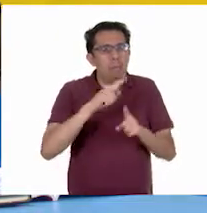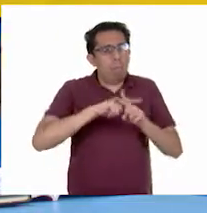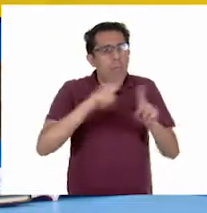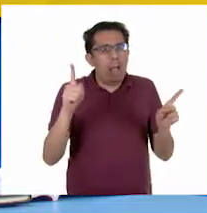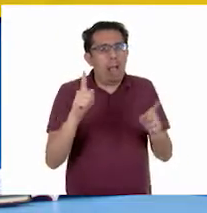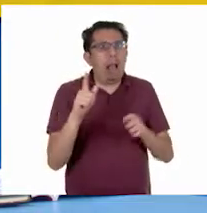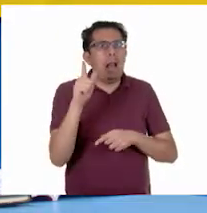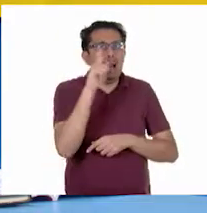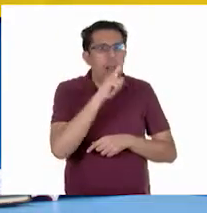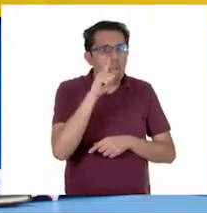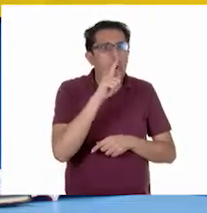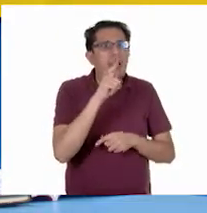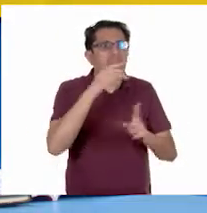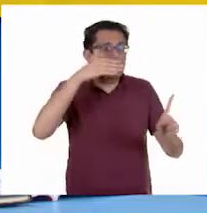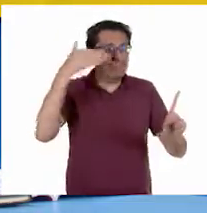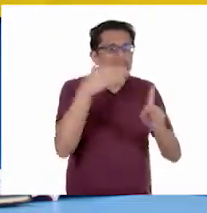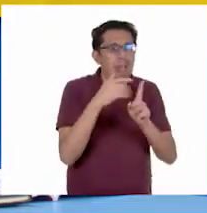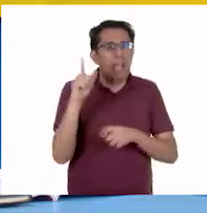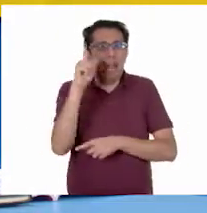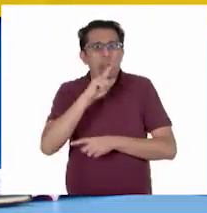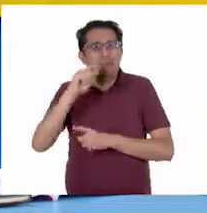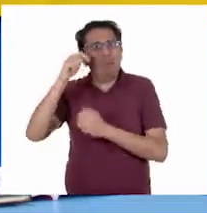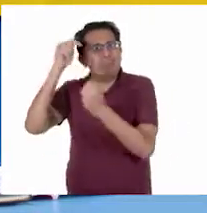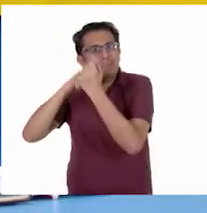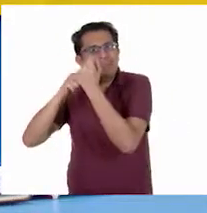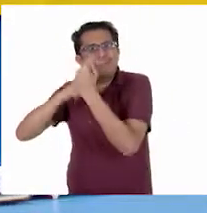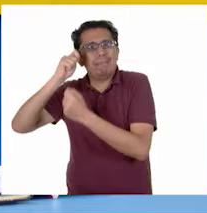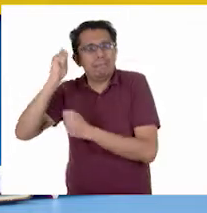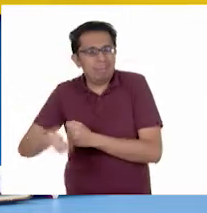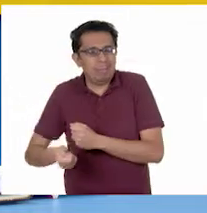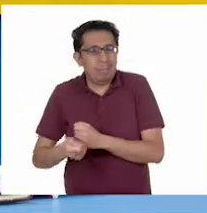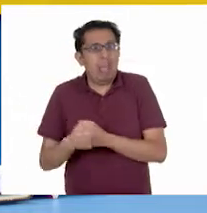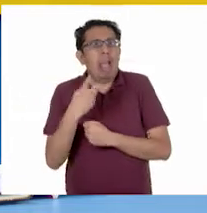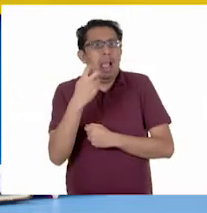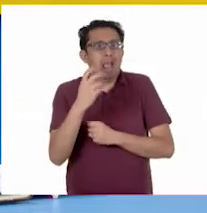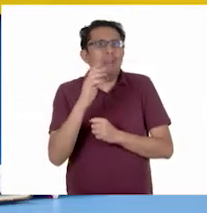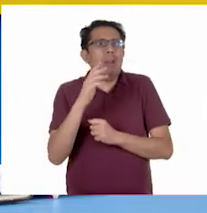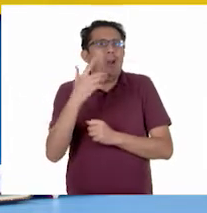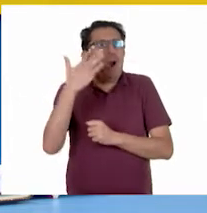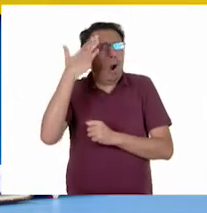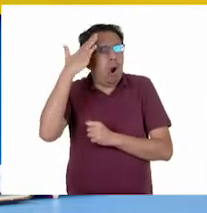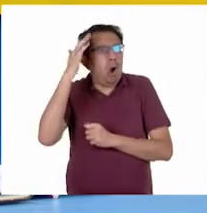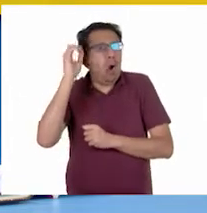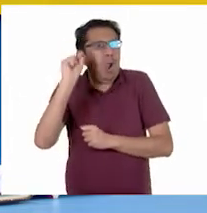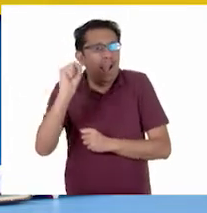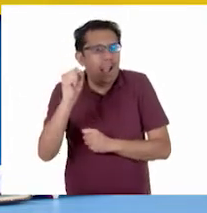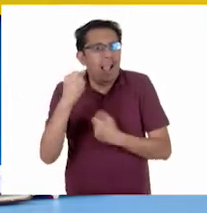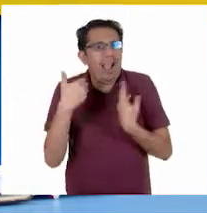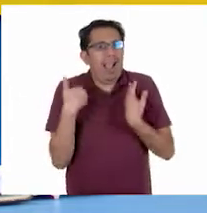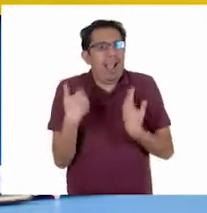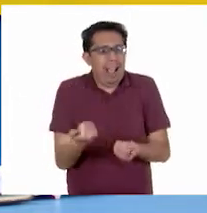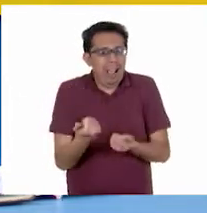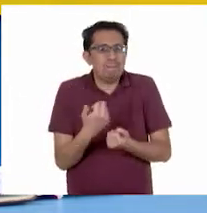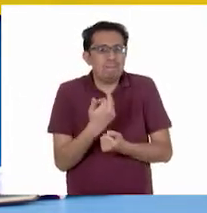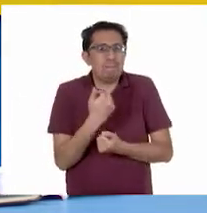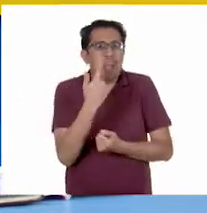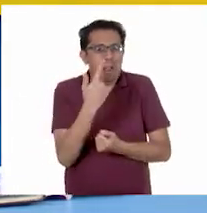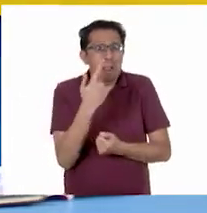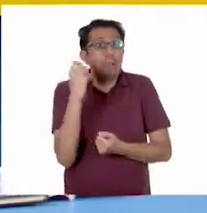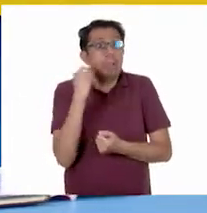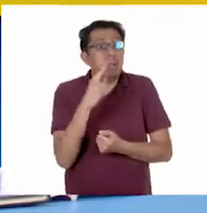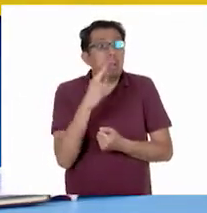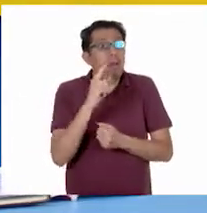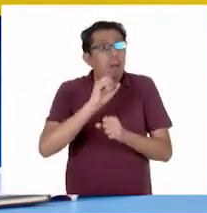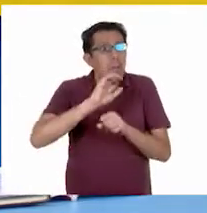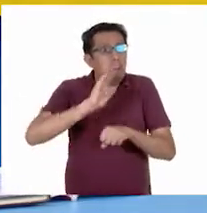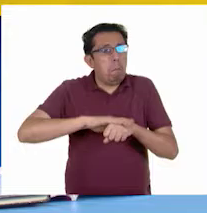lenguaje figurado, lo que no solo nos permite entender mejor estos conceptos, sino comprender con mayor claridad